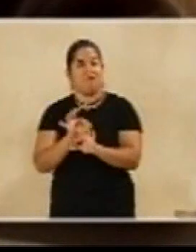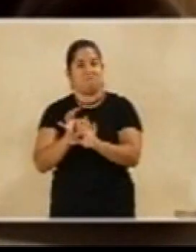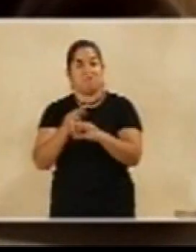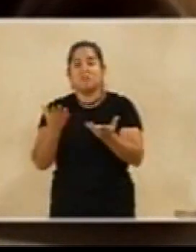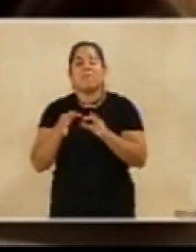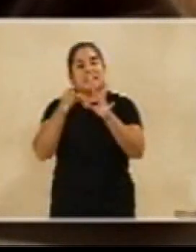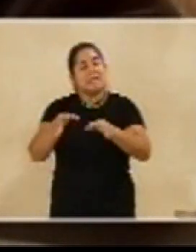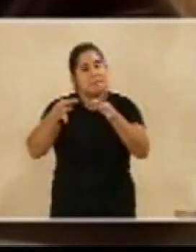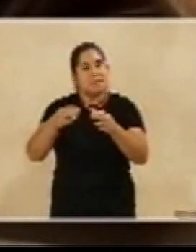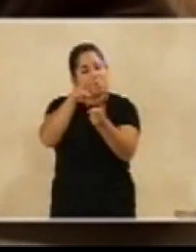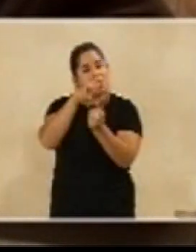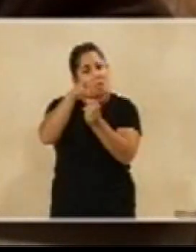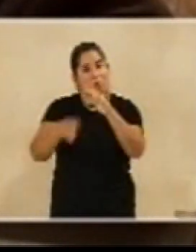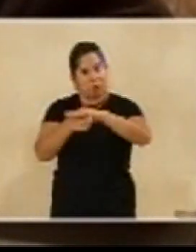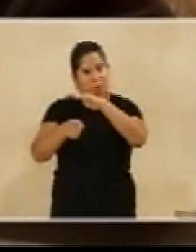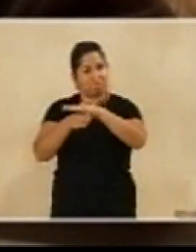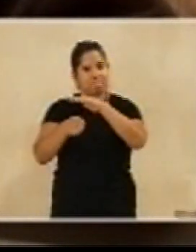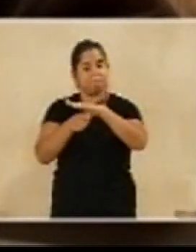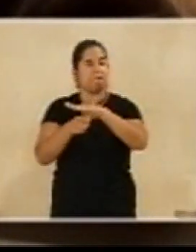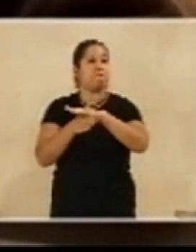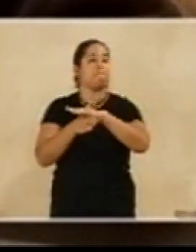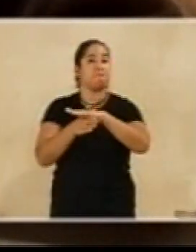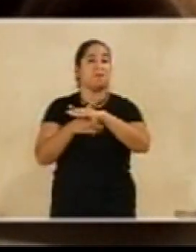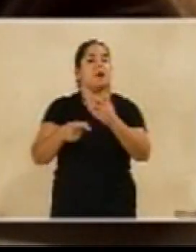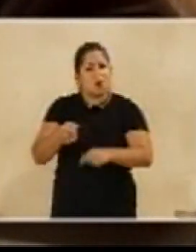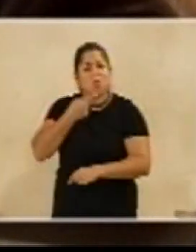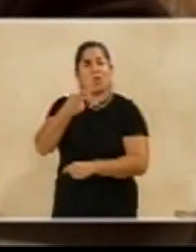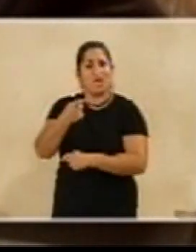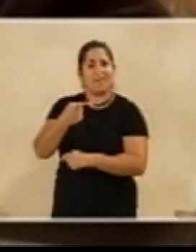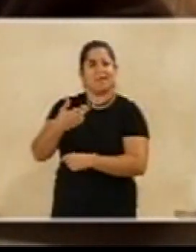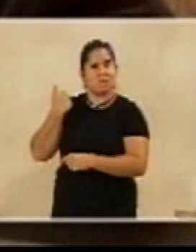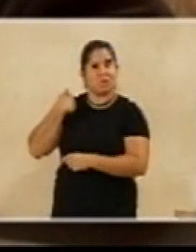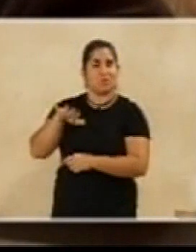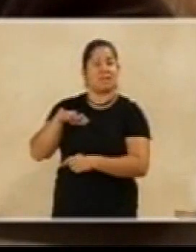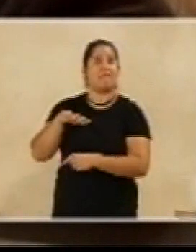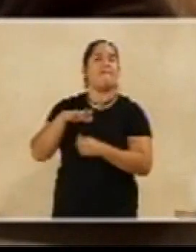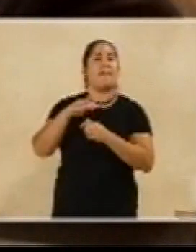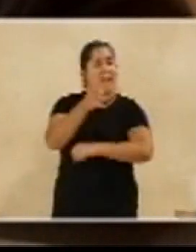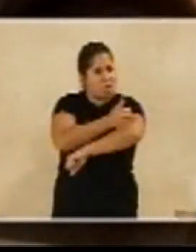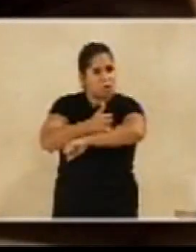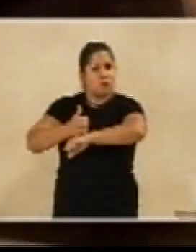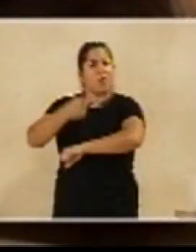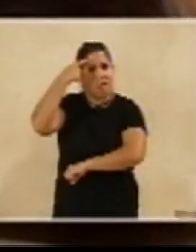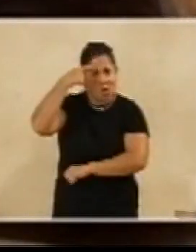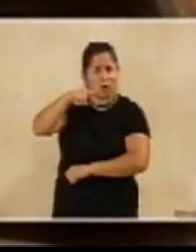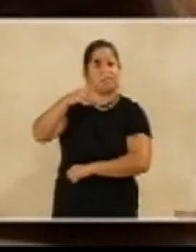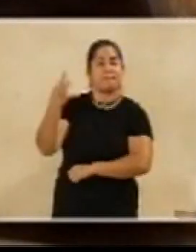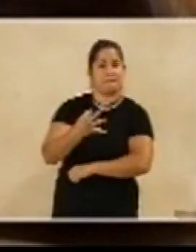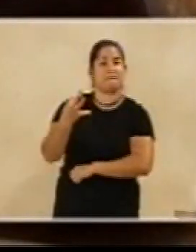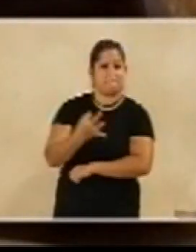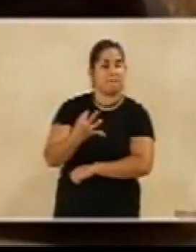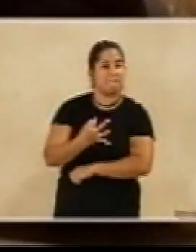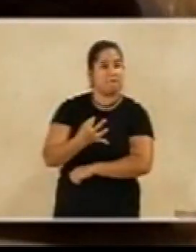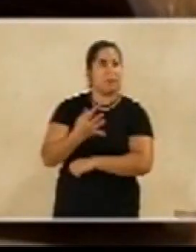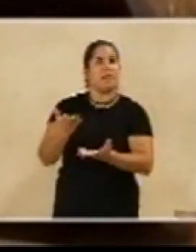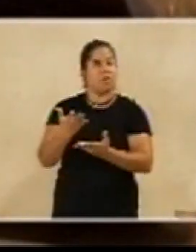esos impuestos, que lo he dicho en otras intervenciones, es potestativo, que lo sepan los ciudadanos de Almería, es potestativo del ayuntamiento